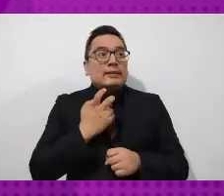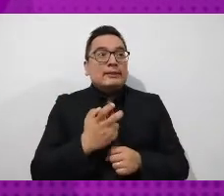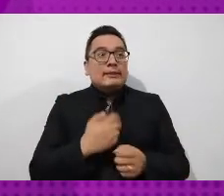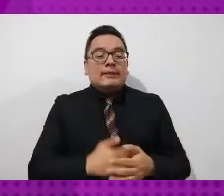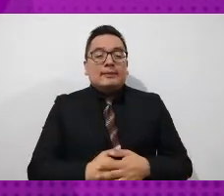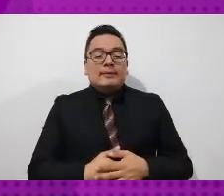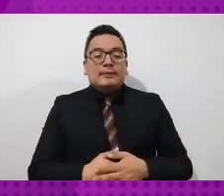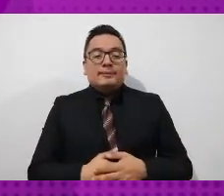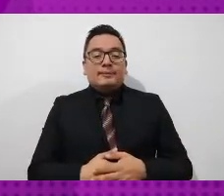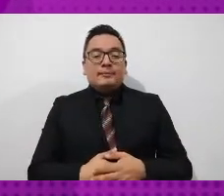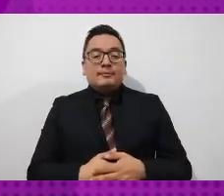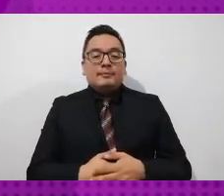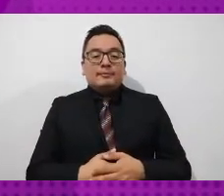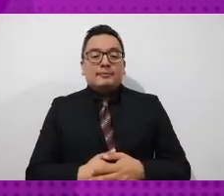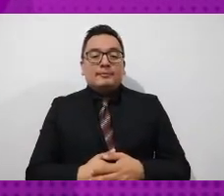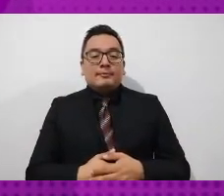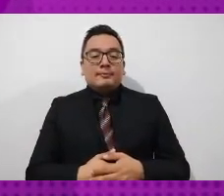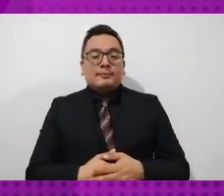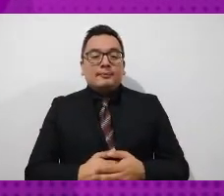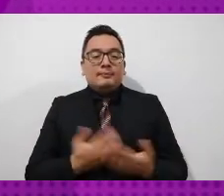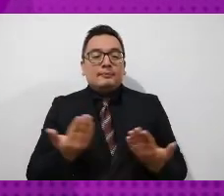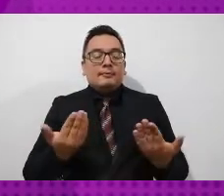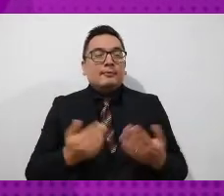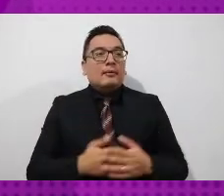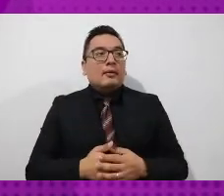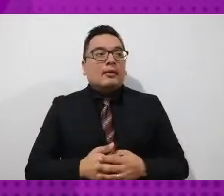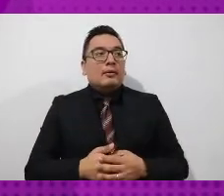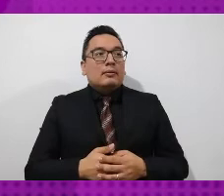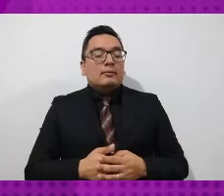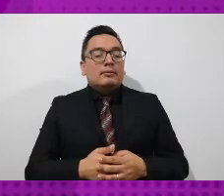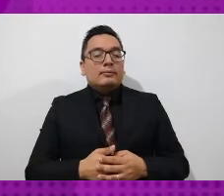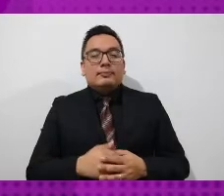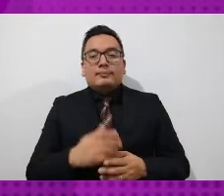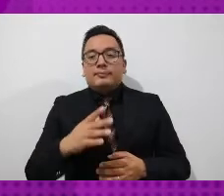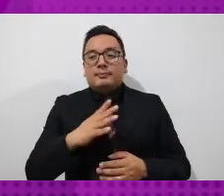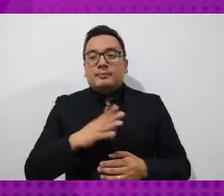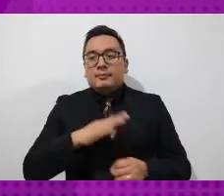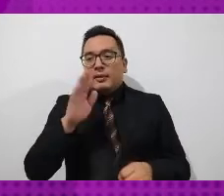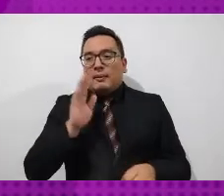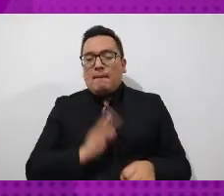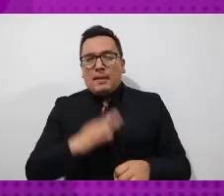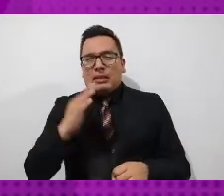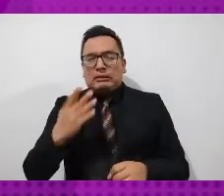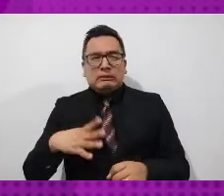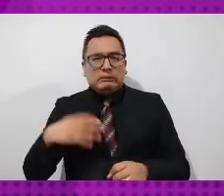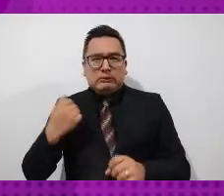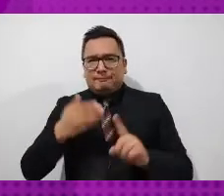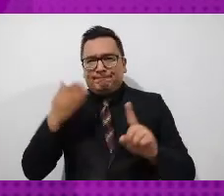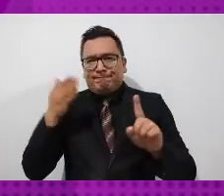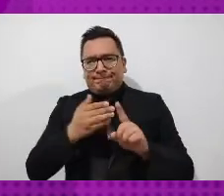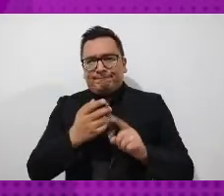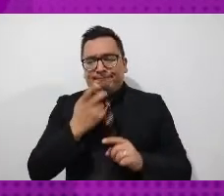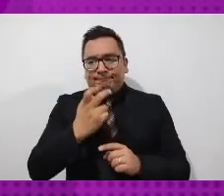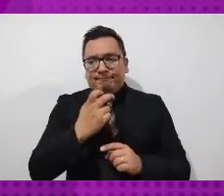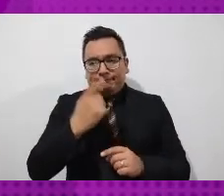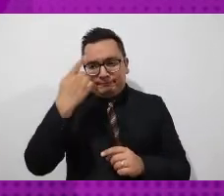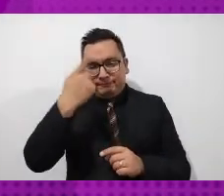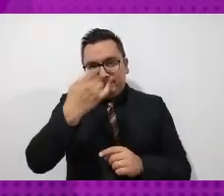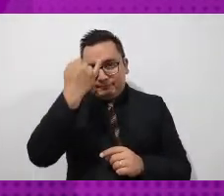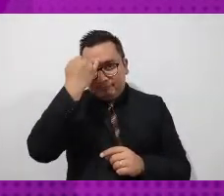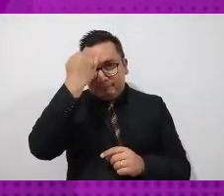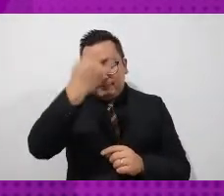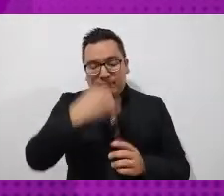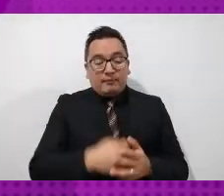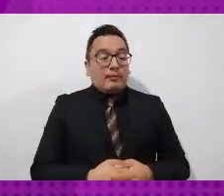mecanismos y han ponderado con muchísima mayor, con mucha mayor precisión este tipo de